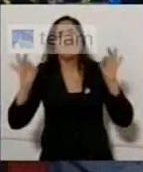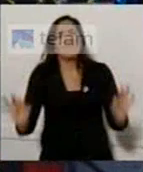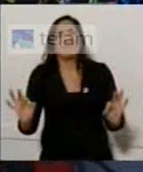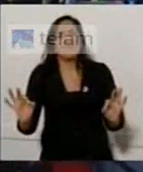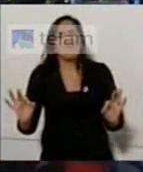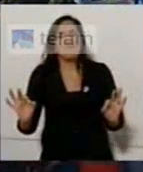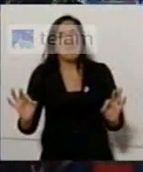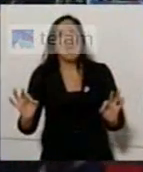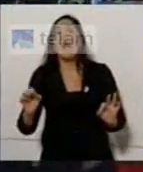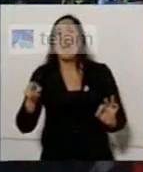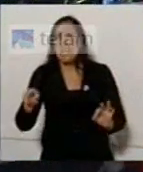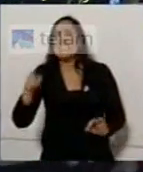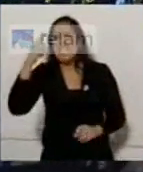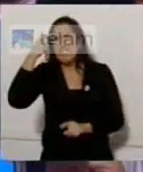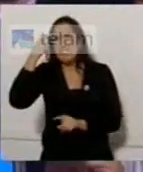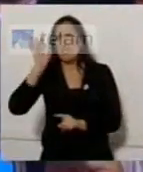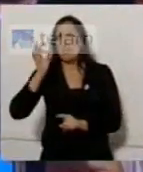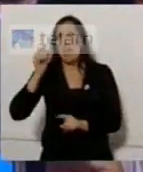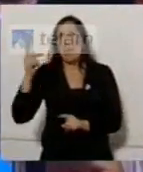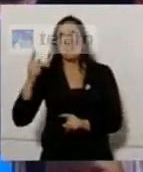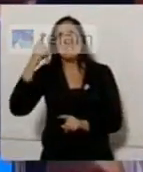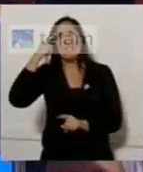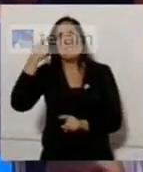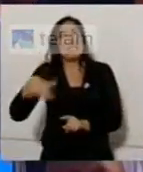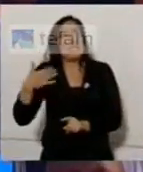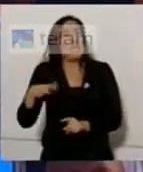Y sabía lo difícil que iba a ser,